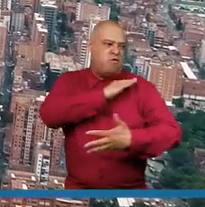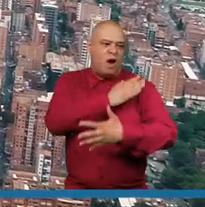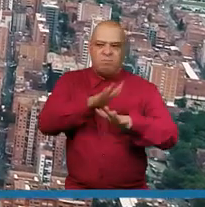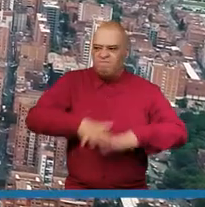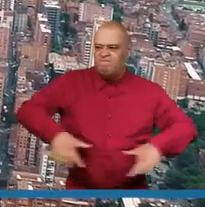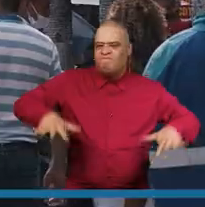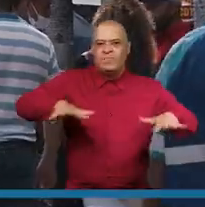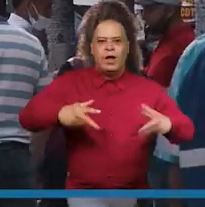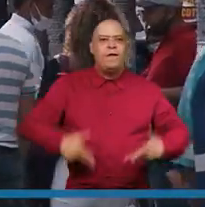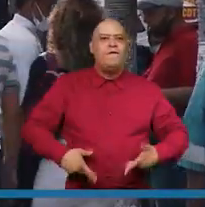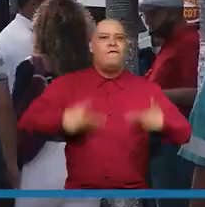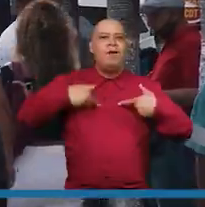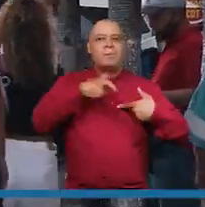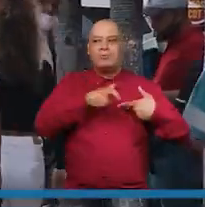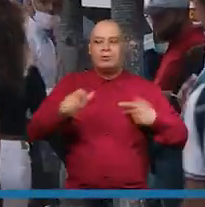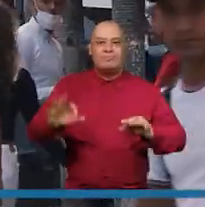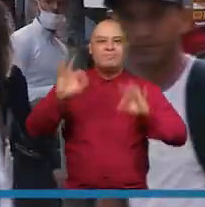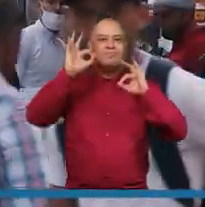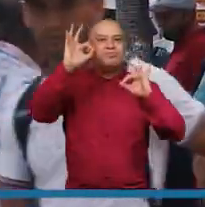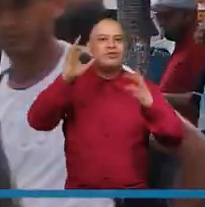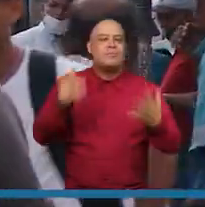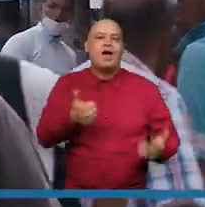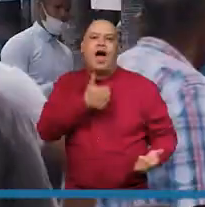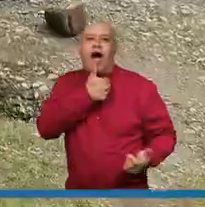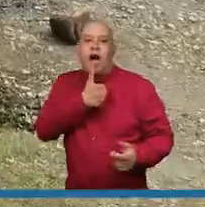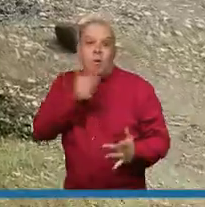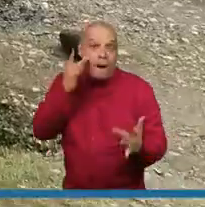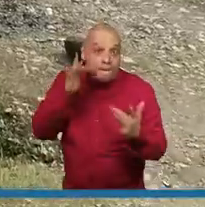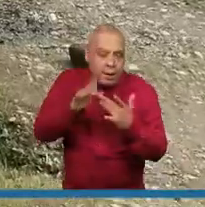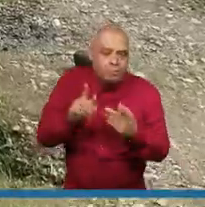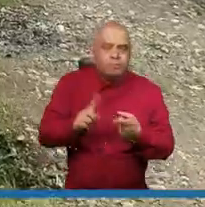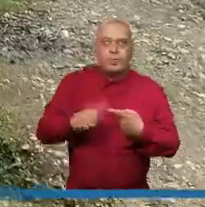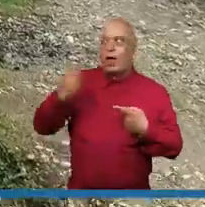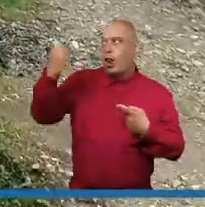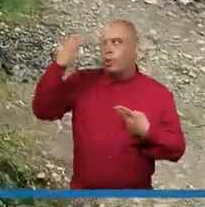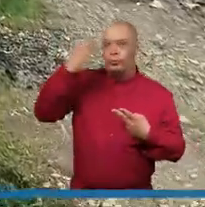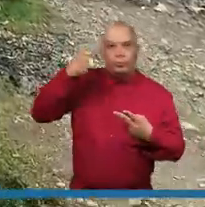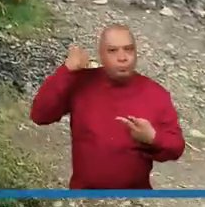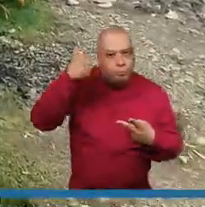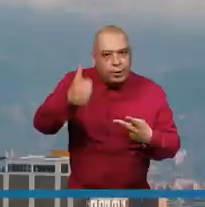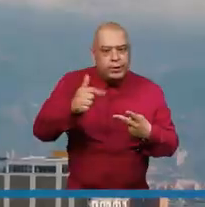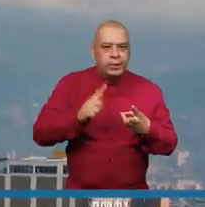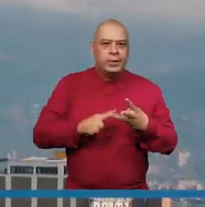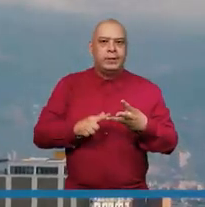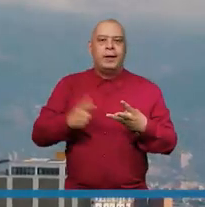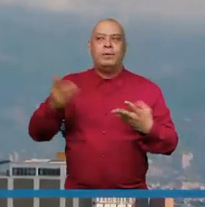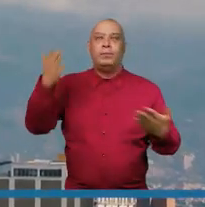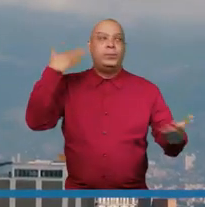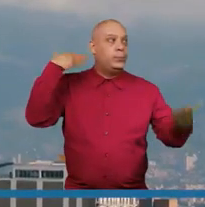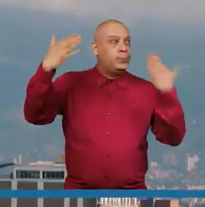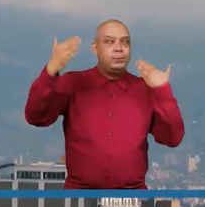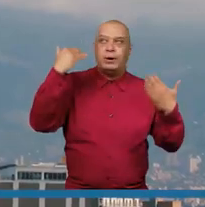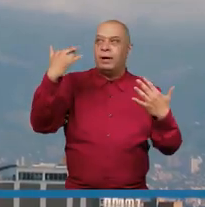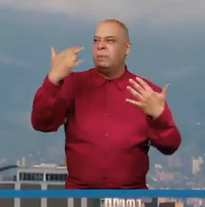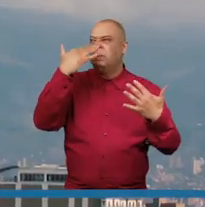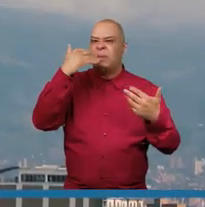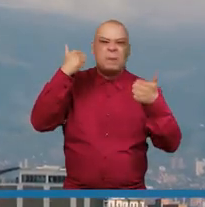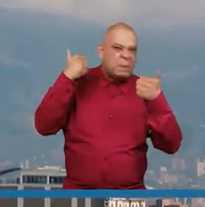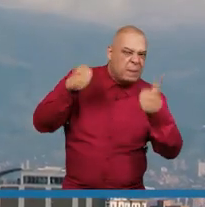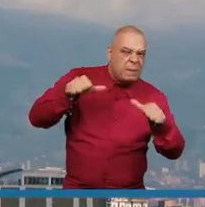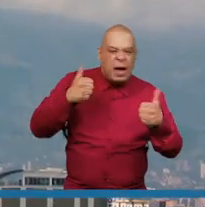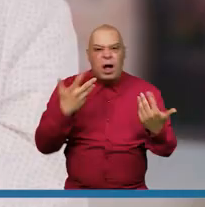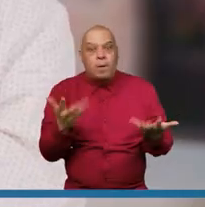poder proveer las condiciones de calidad de vida que se necesitan? El agua adecuada, la luz, las condiciones ambientales como el